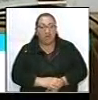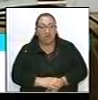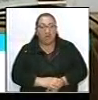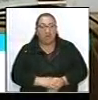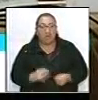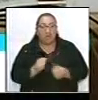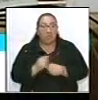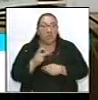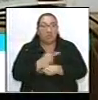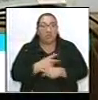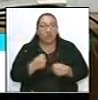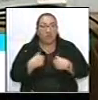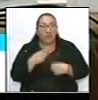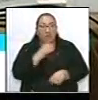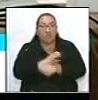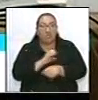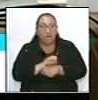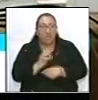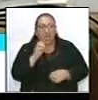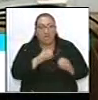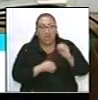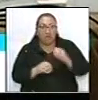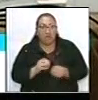la capacitación, el equipamiento,